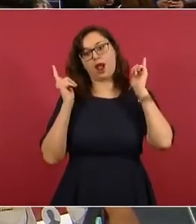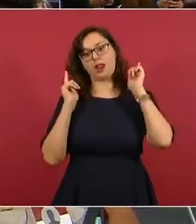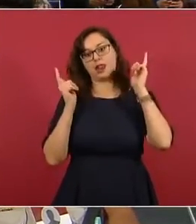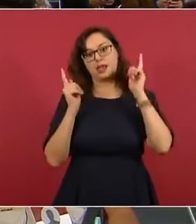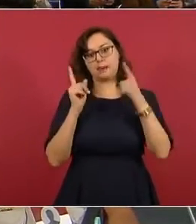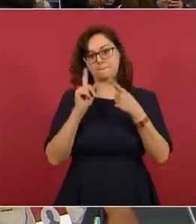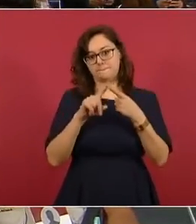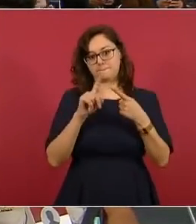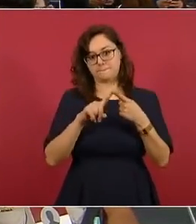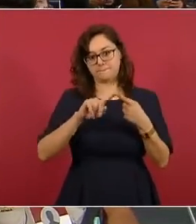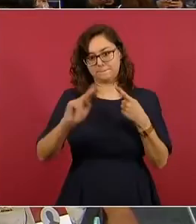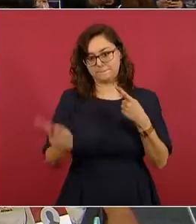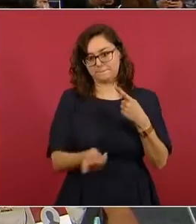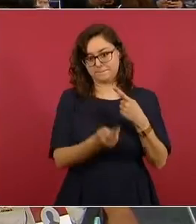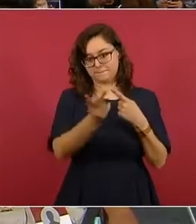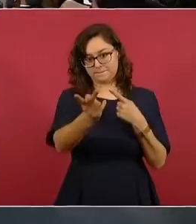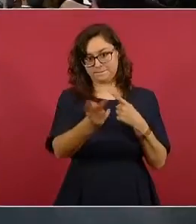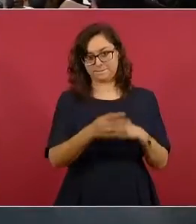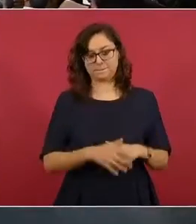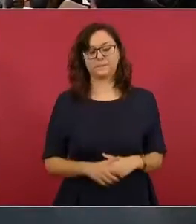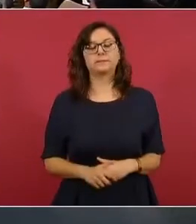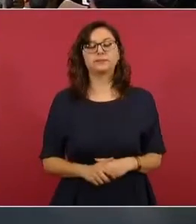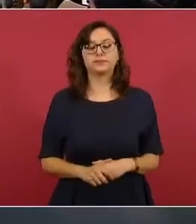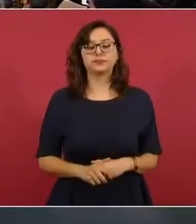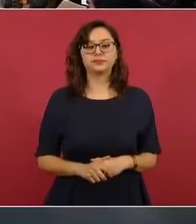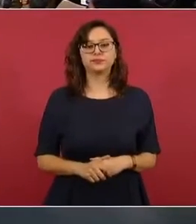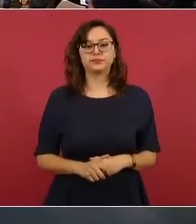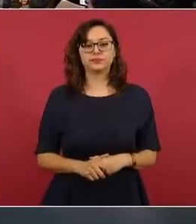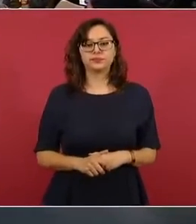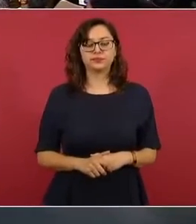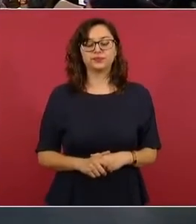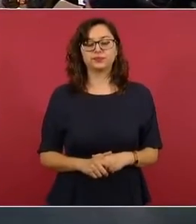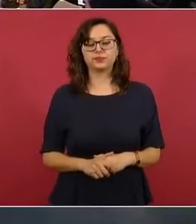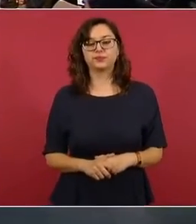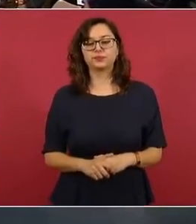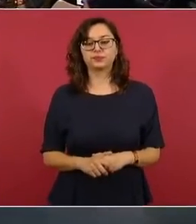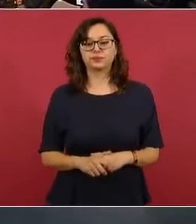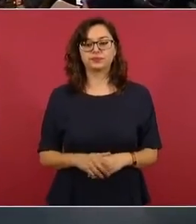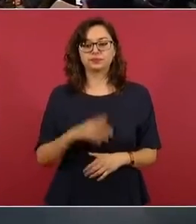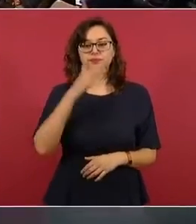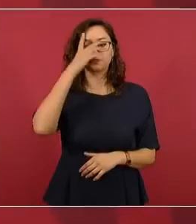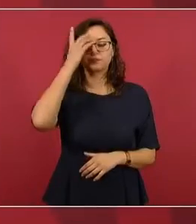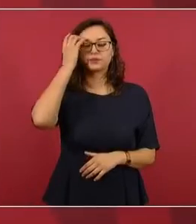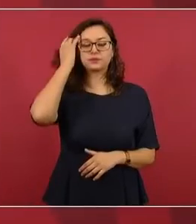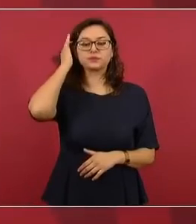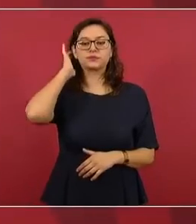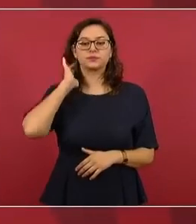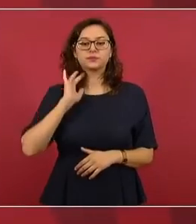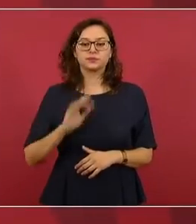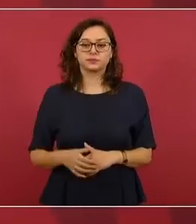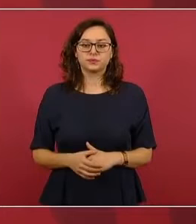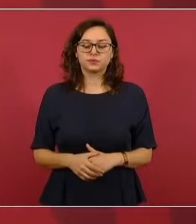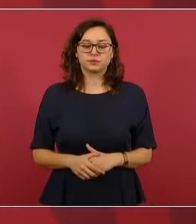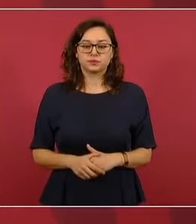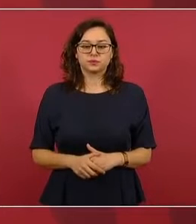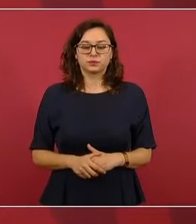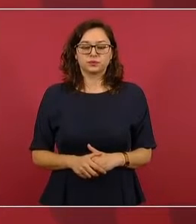sería mi primera pregunta. Sí, pues se están haciendo todos los trabajos